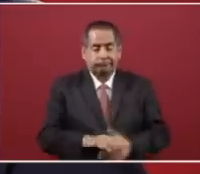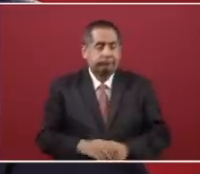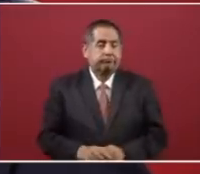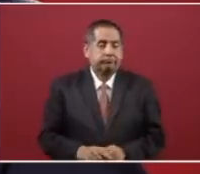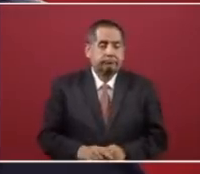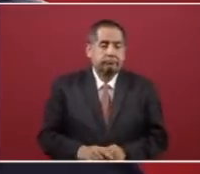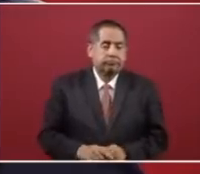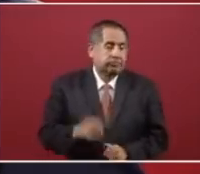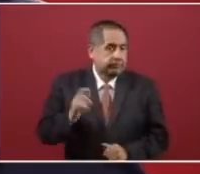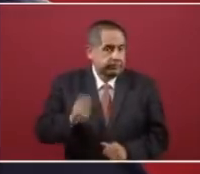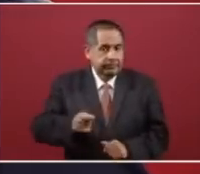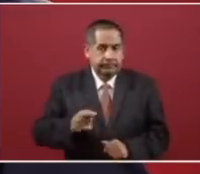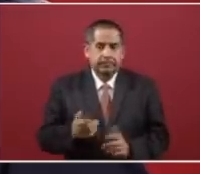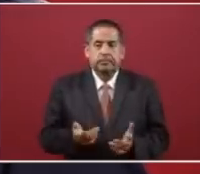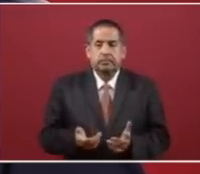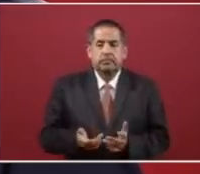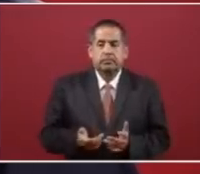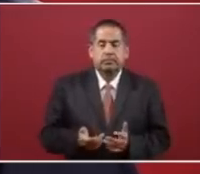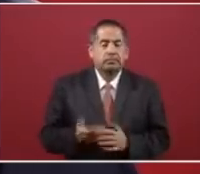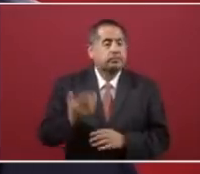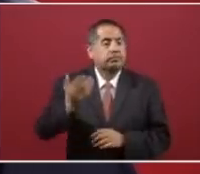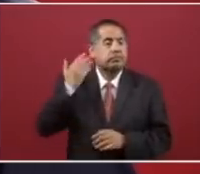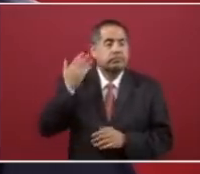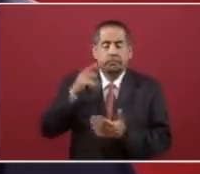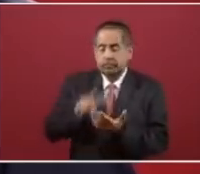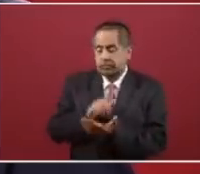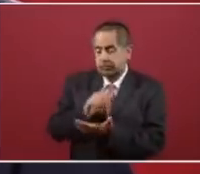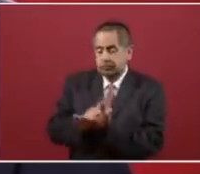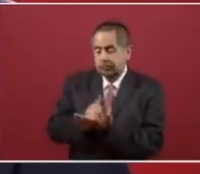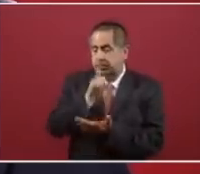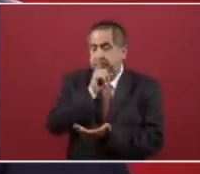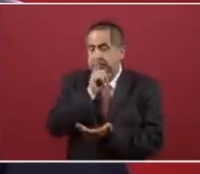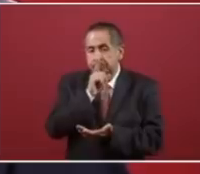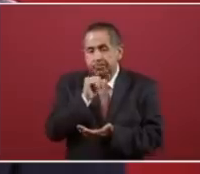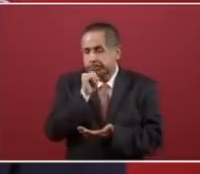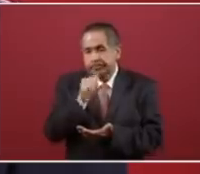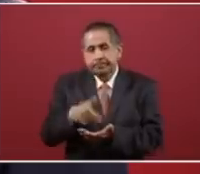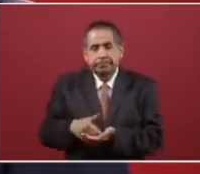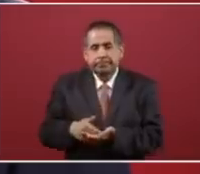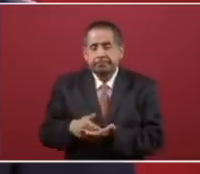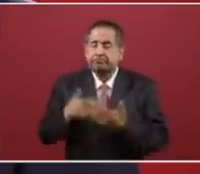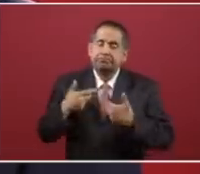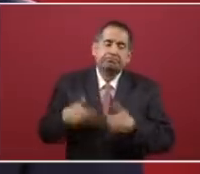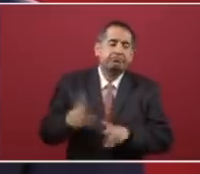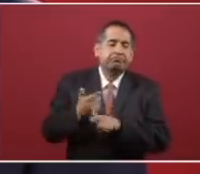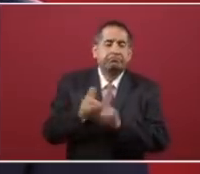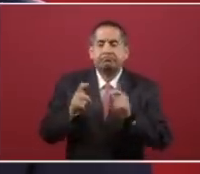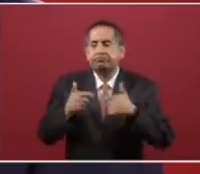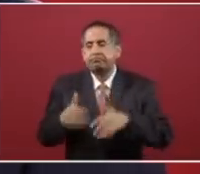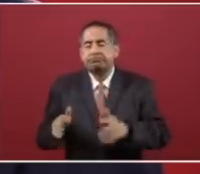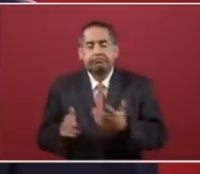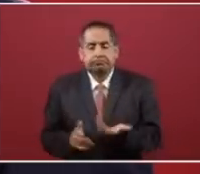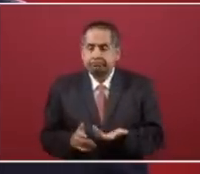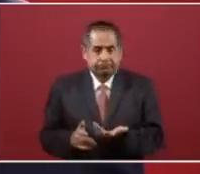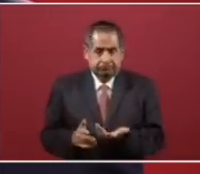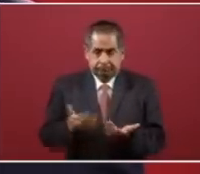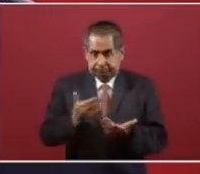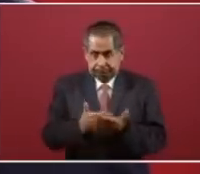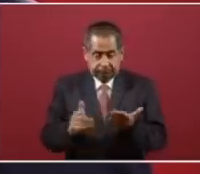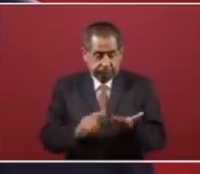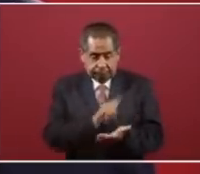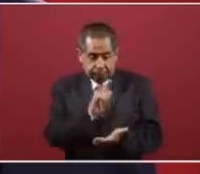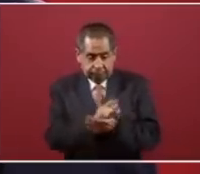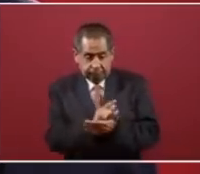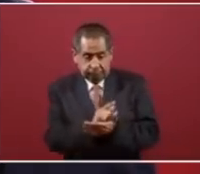cosa que no sucedía ni sucede por qué